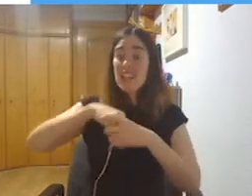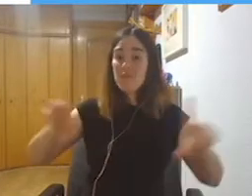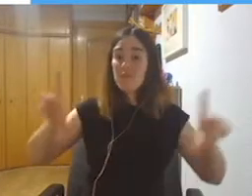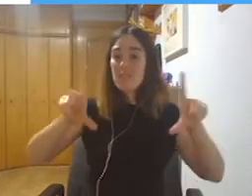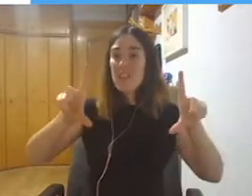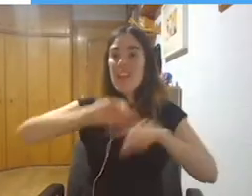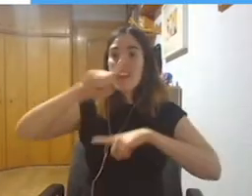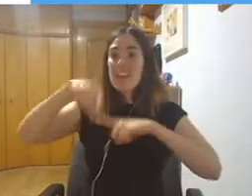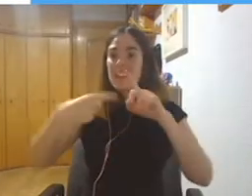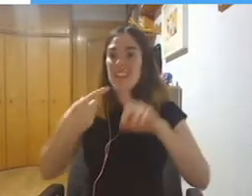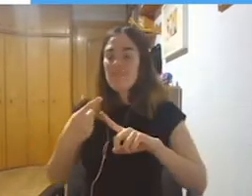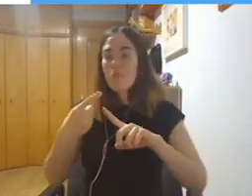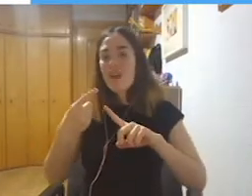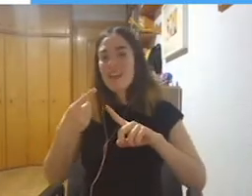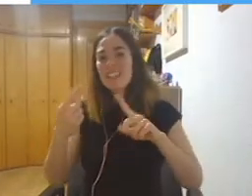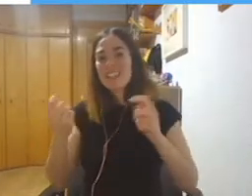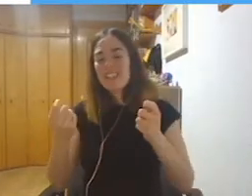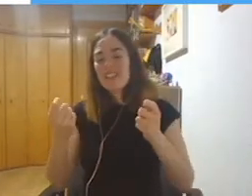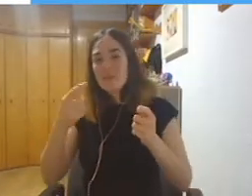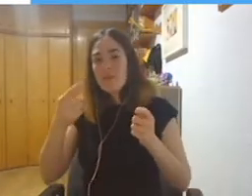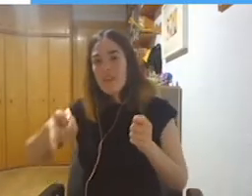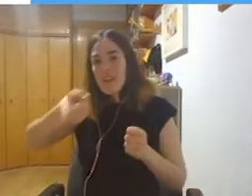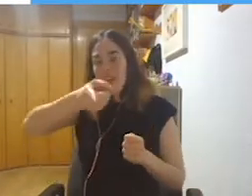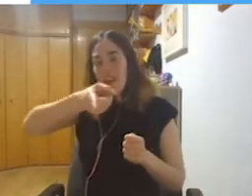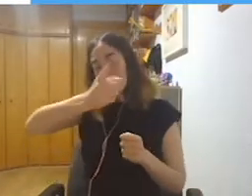Al fin y al cabo, como se decía Marshall McLuhan,